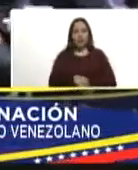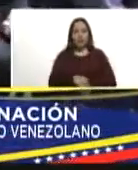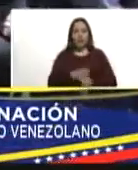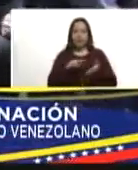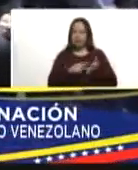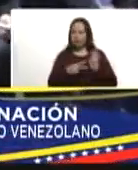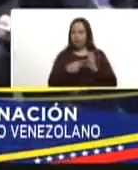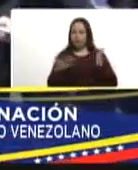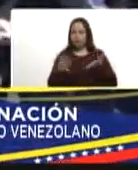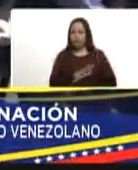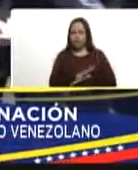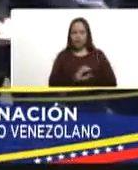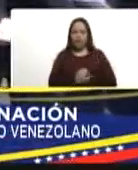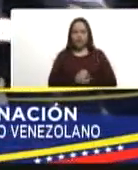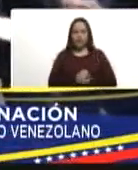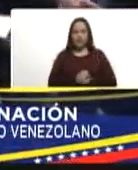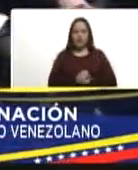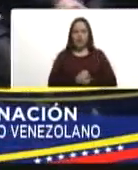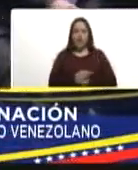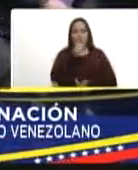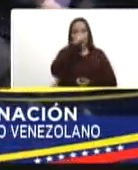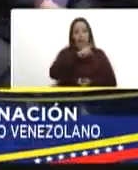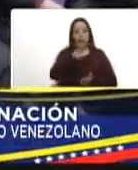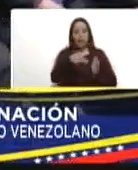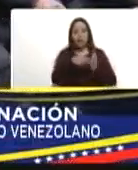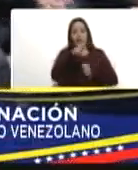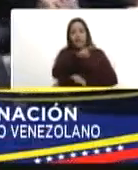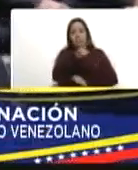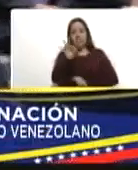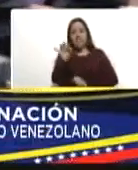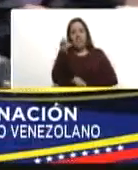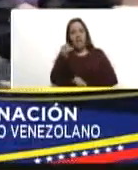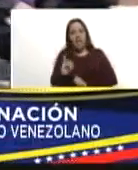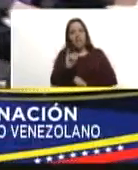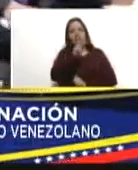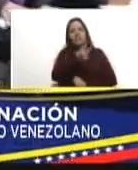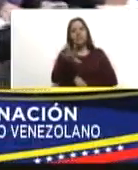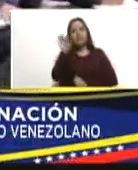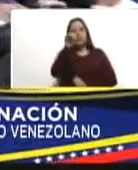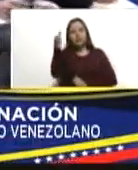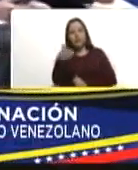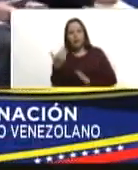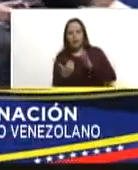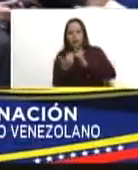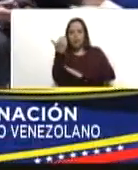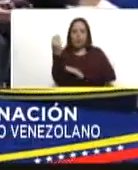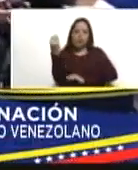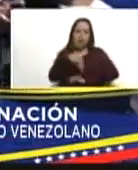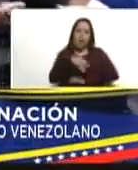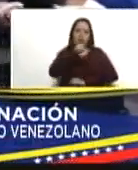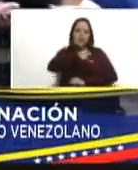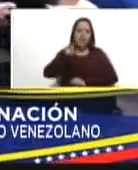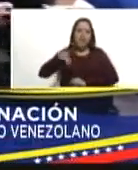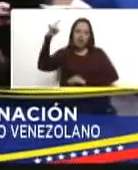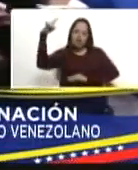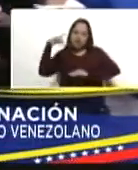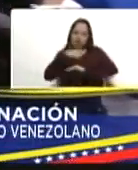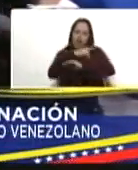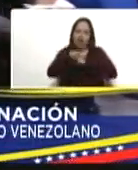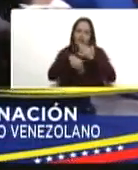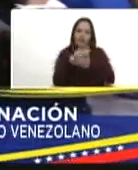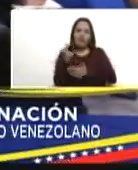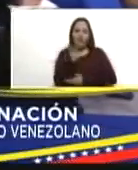que el 2023 recibimos un 25% más de turistas extranjeros en relación al